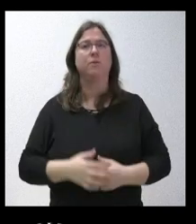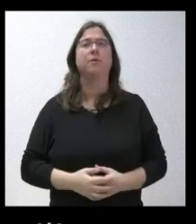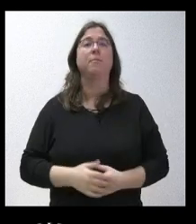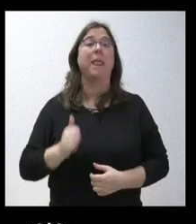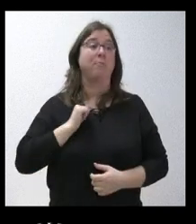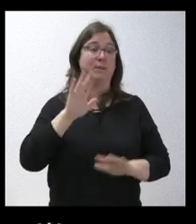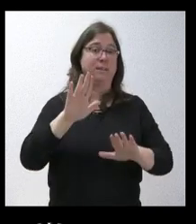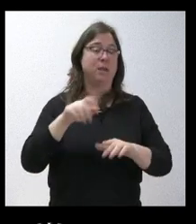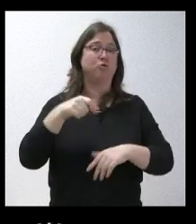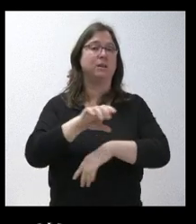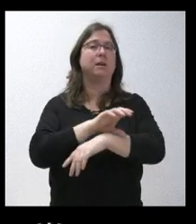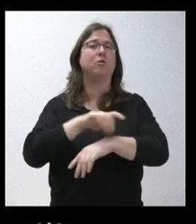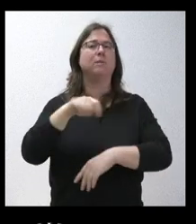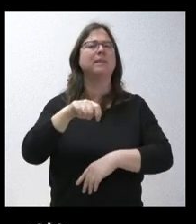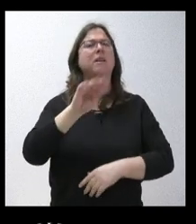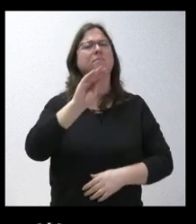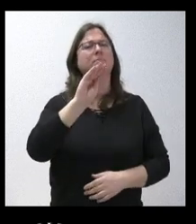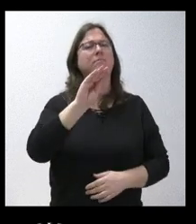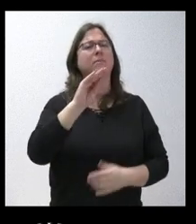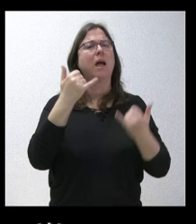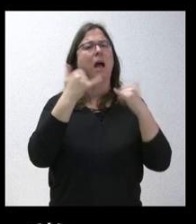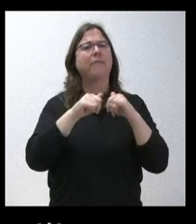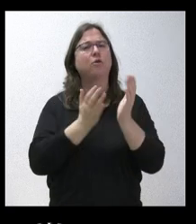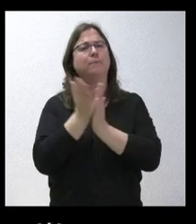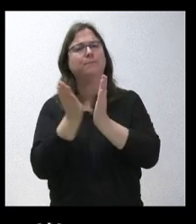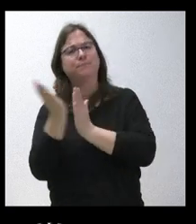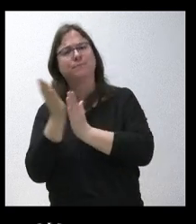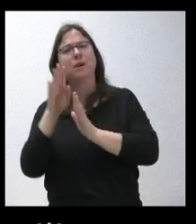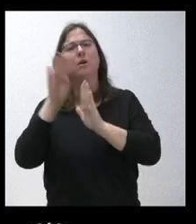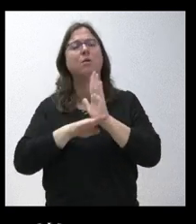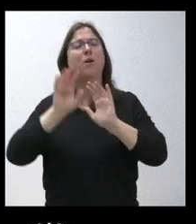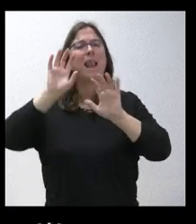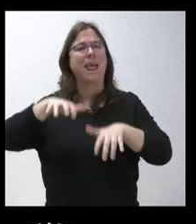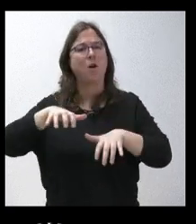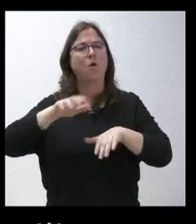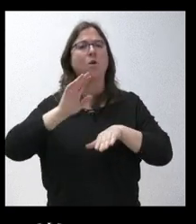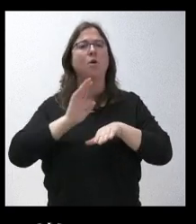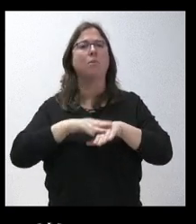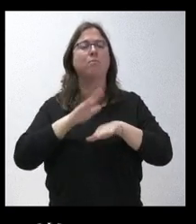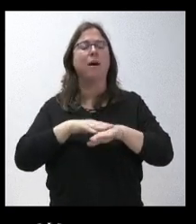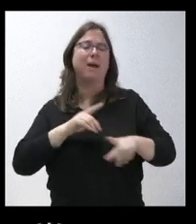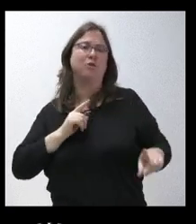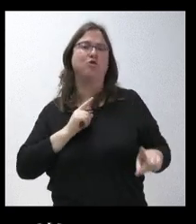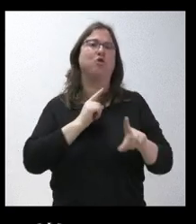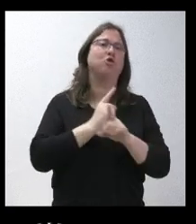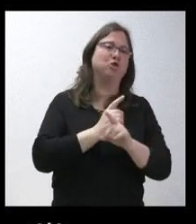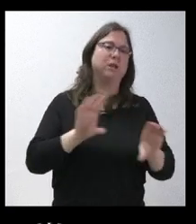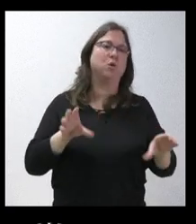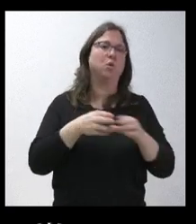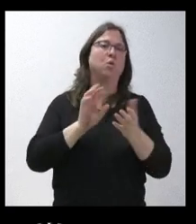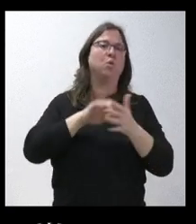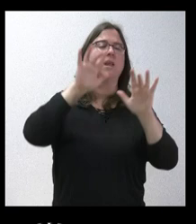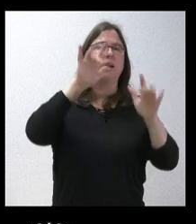consejero de Presidencia qu preguntar por los actos alternativos que se han programado en León o para contrarrestar los no s de la junta Por el día de la